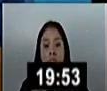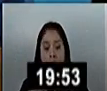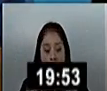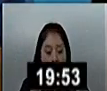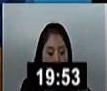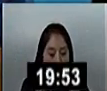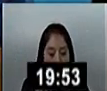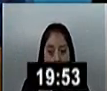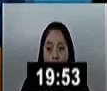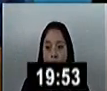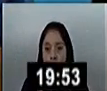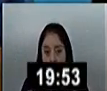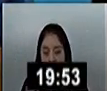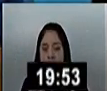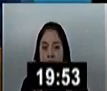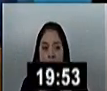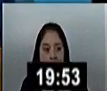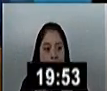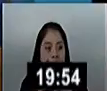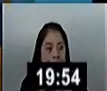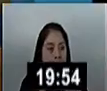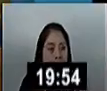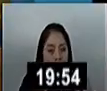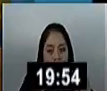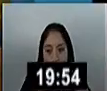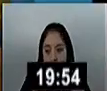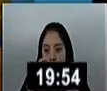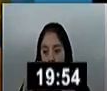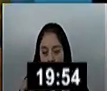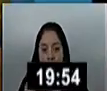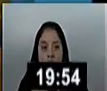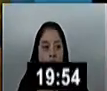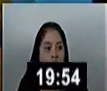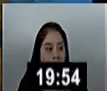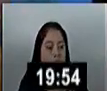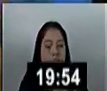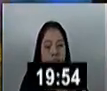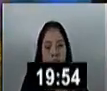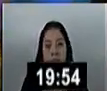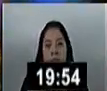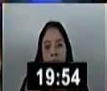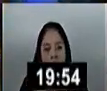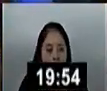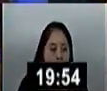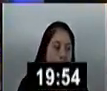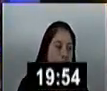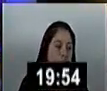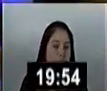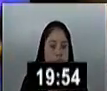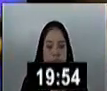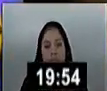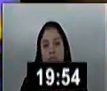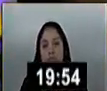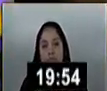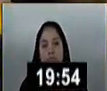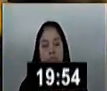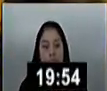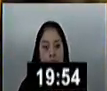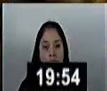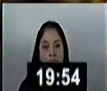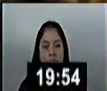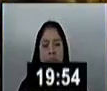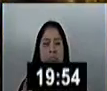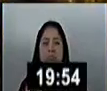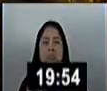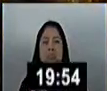procuración de bienestar para las poblaciones sin afán